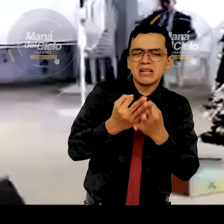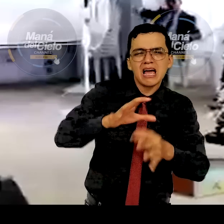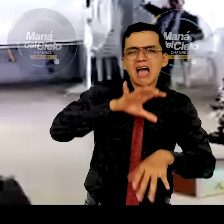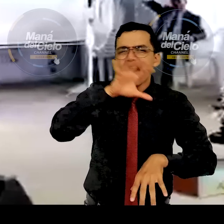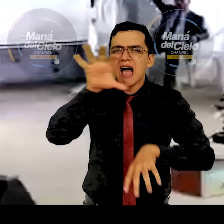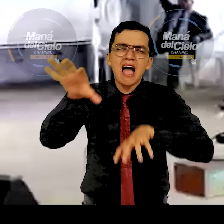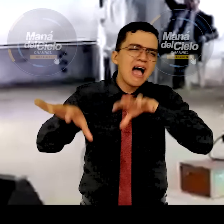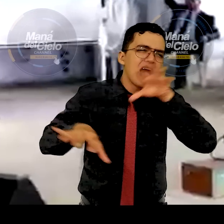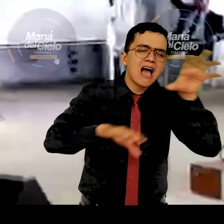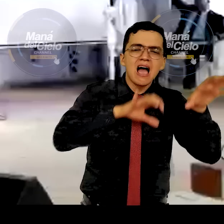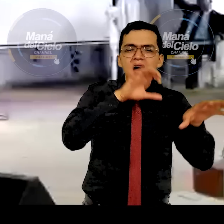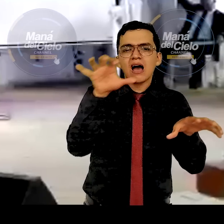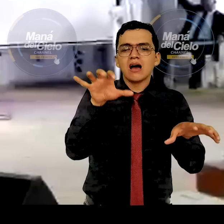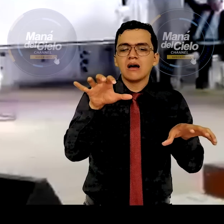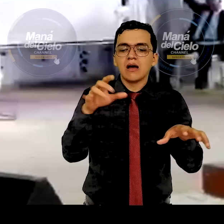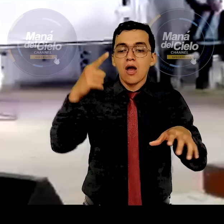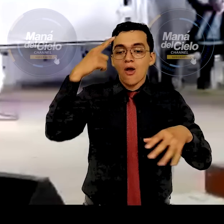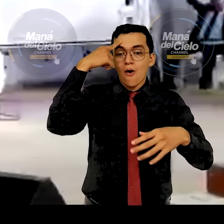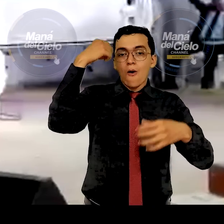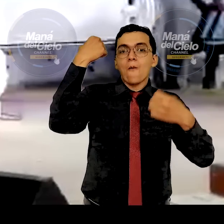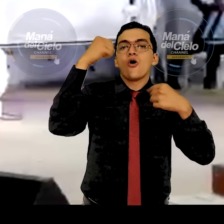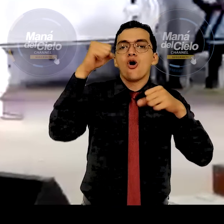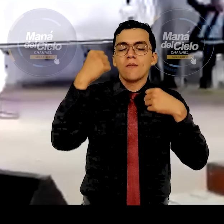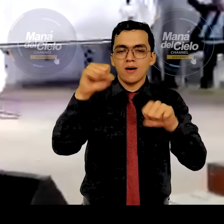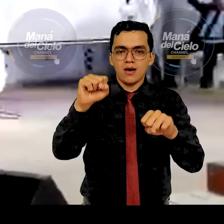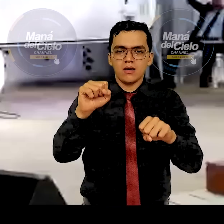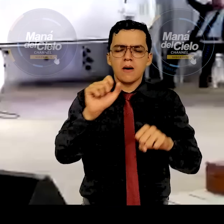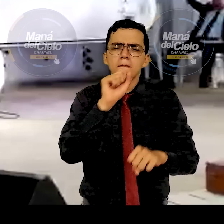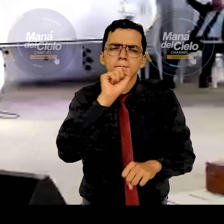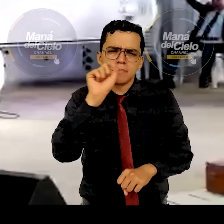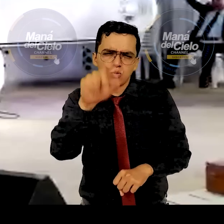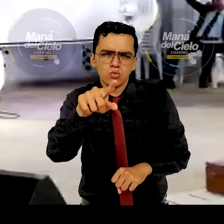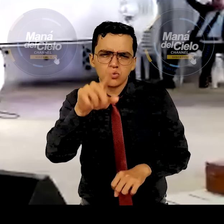Entonces, ¿qué pasó? ¿Creemos o no creemos?